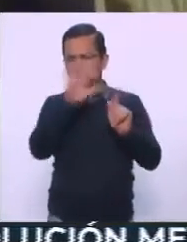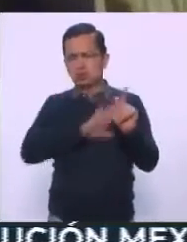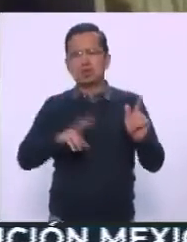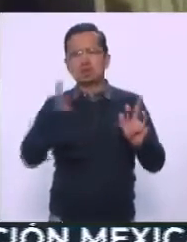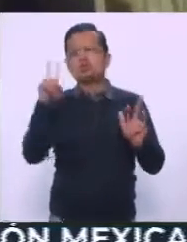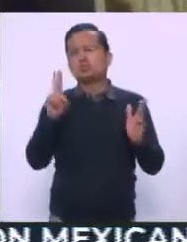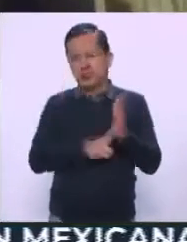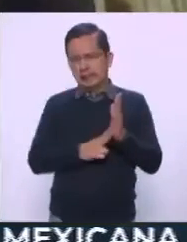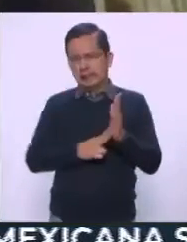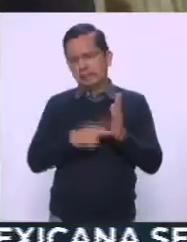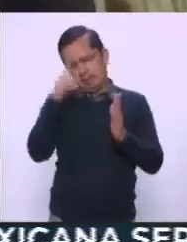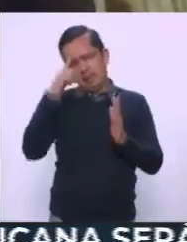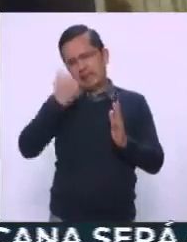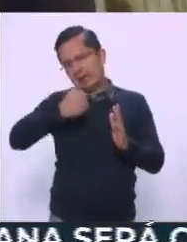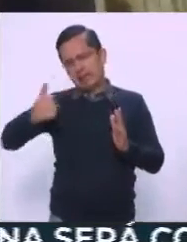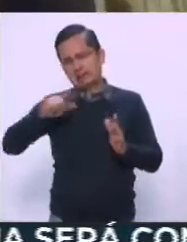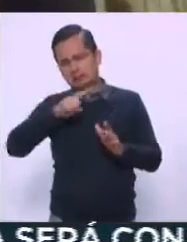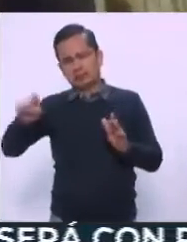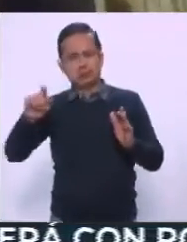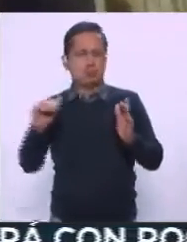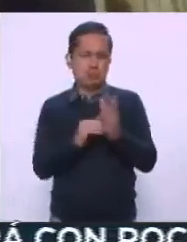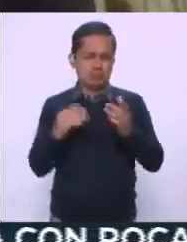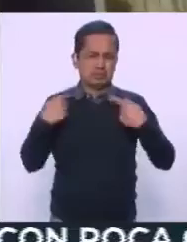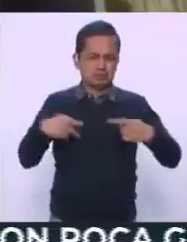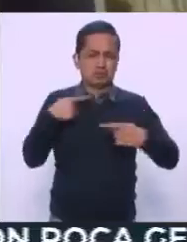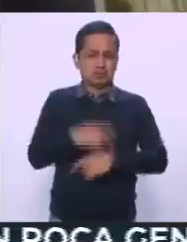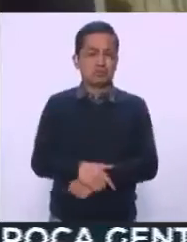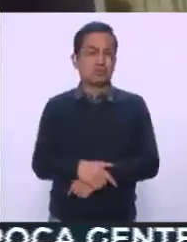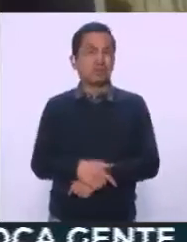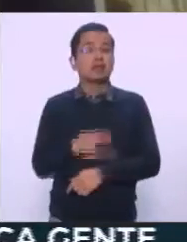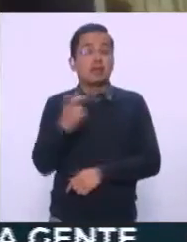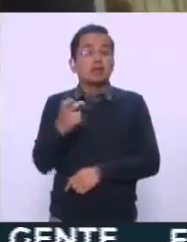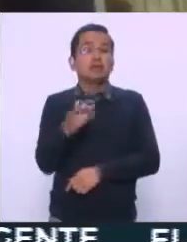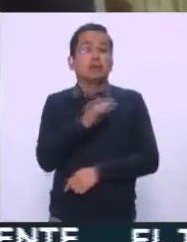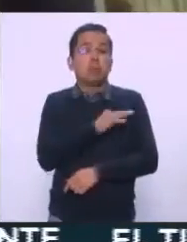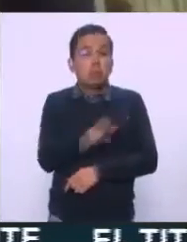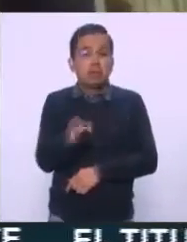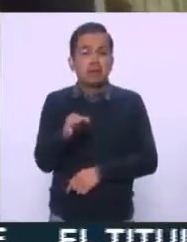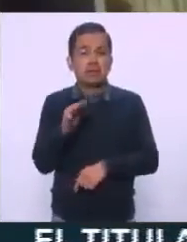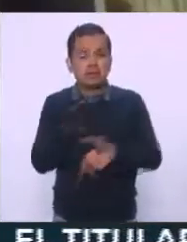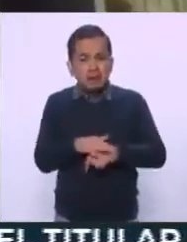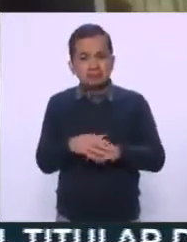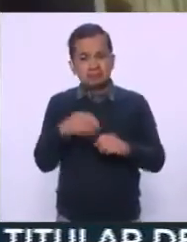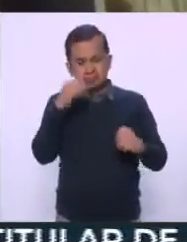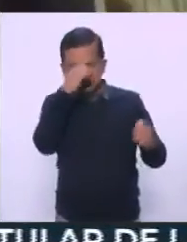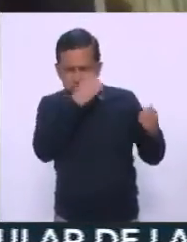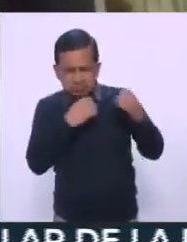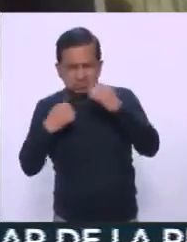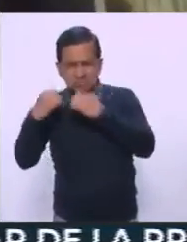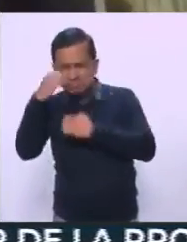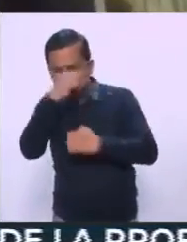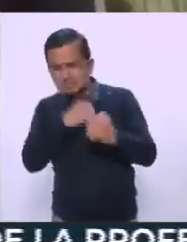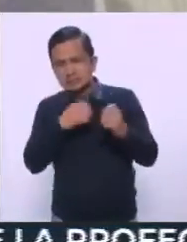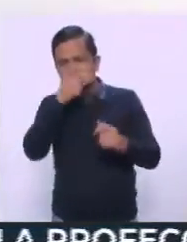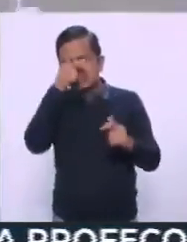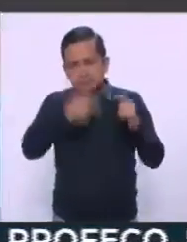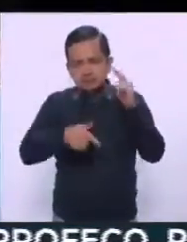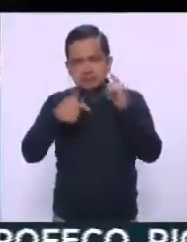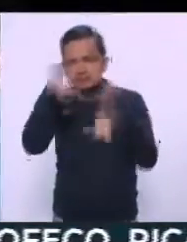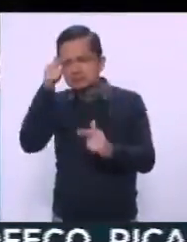decir, aquí es prácticamente el triple. Así, si nos podamos ir yendo pues, por varios indicadores, vemos, pues que en ese